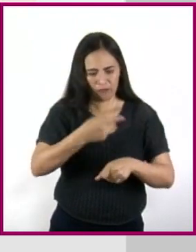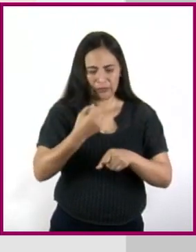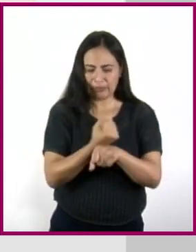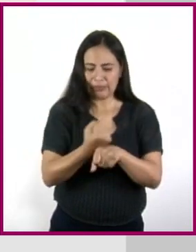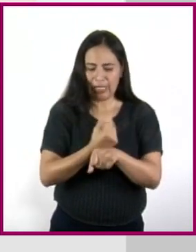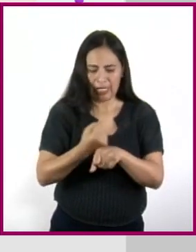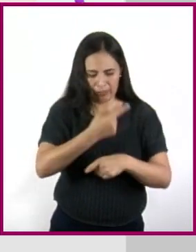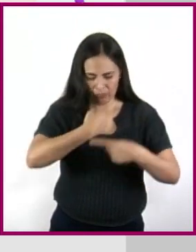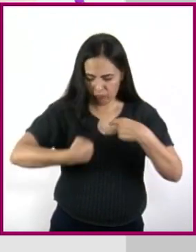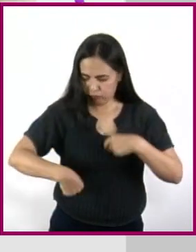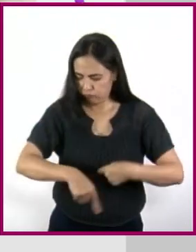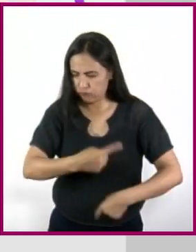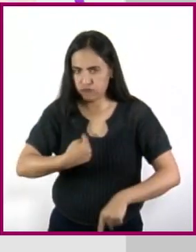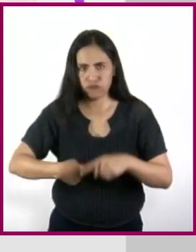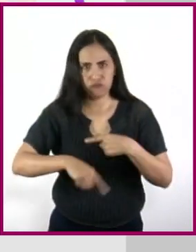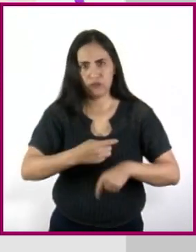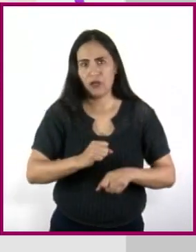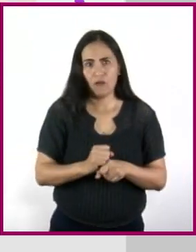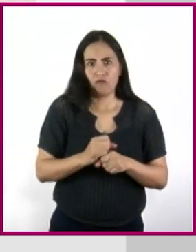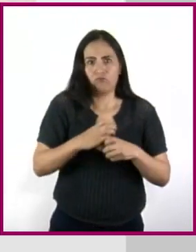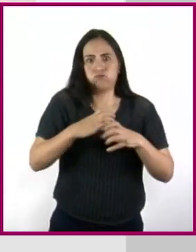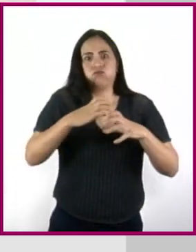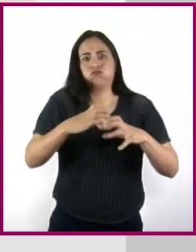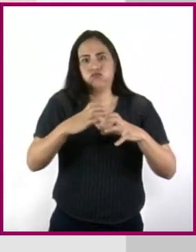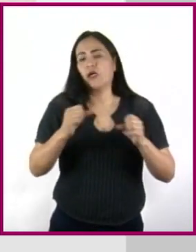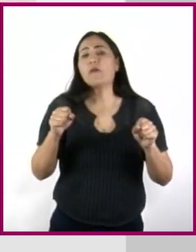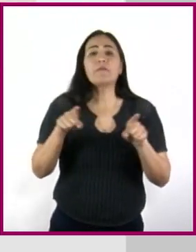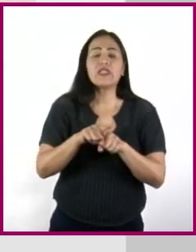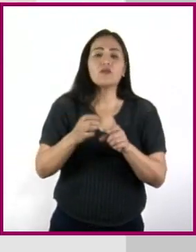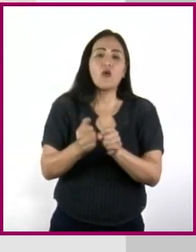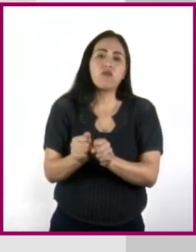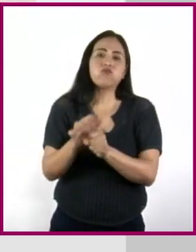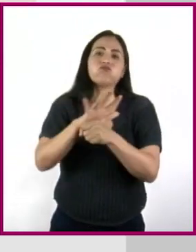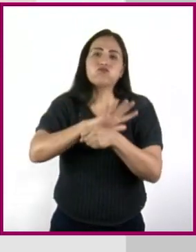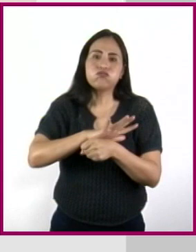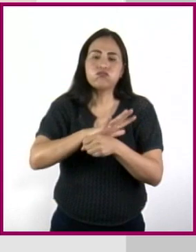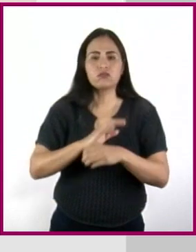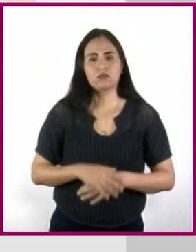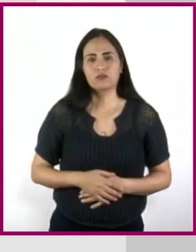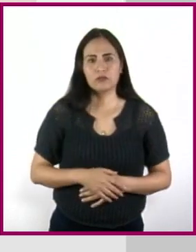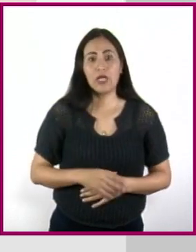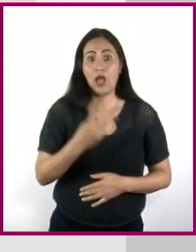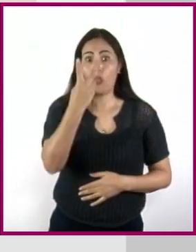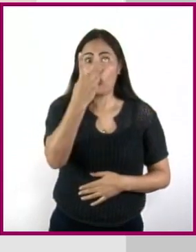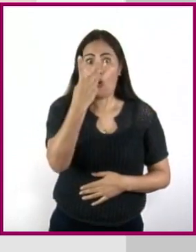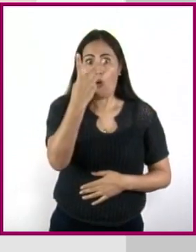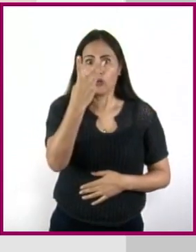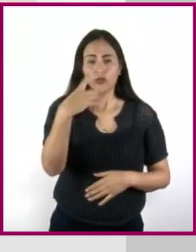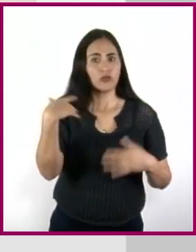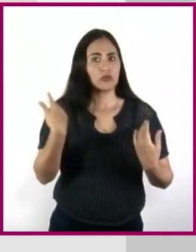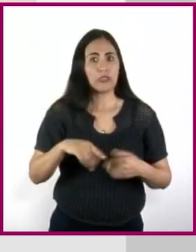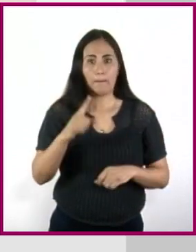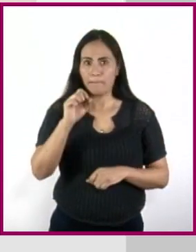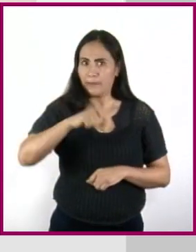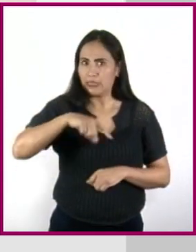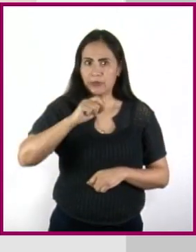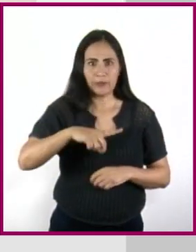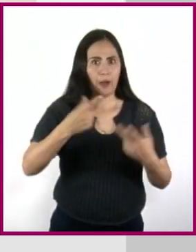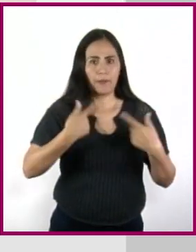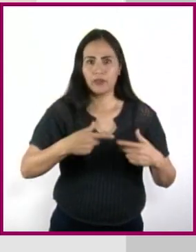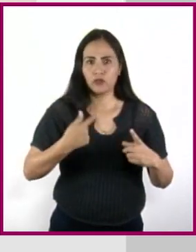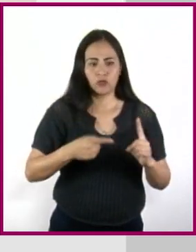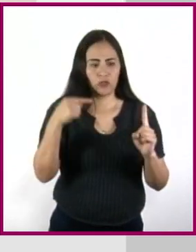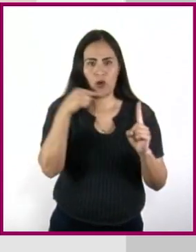causa una reacción inflamatoria muy importante, al igual que COVID. Entonces, sumar estas 2 enfermedades que